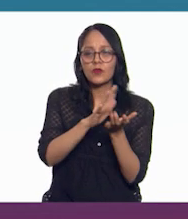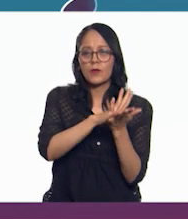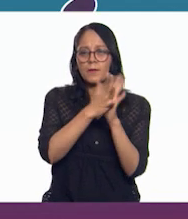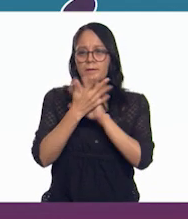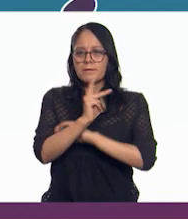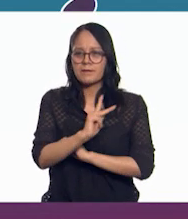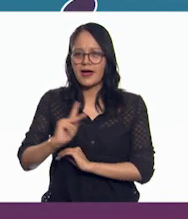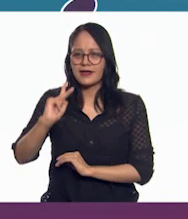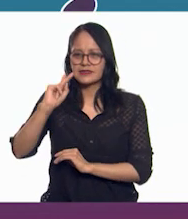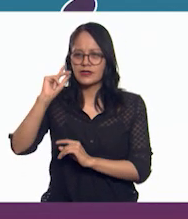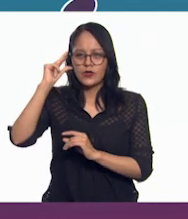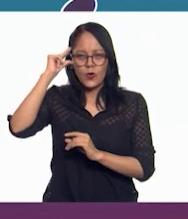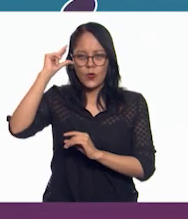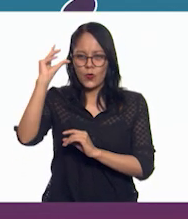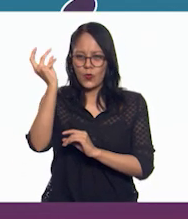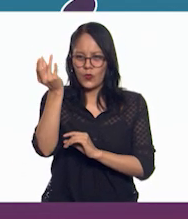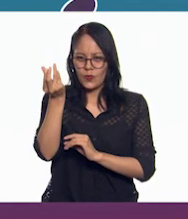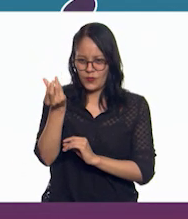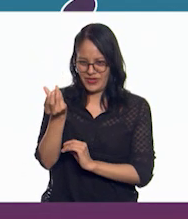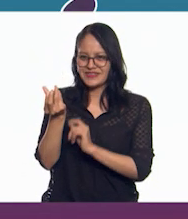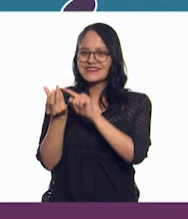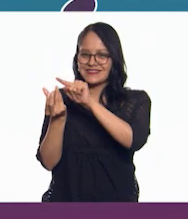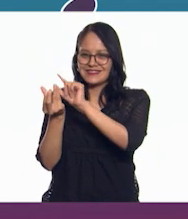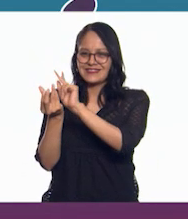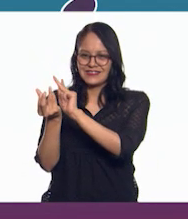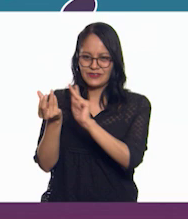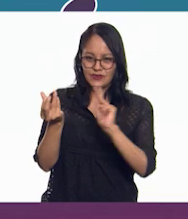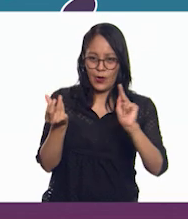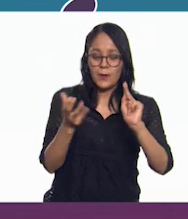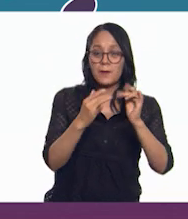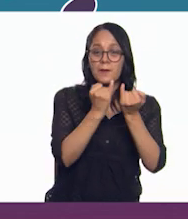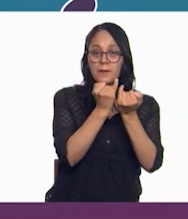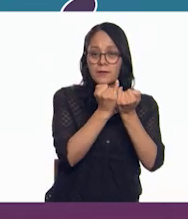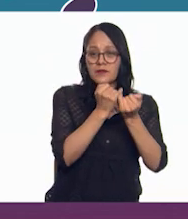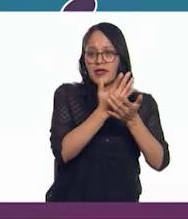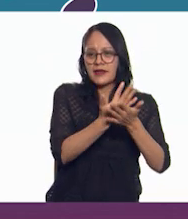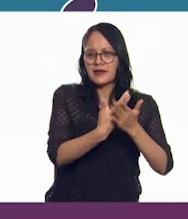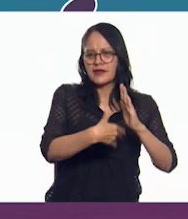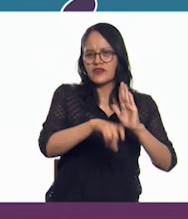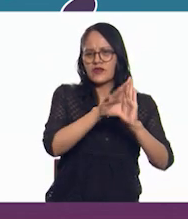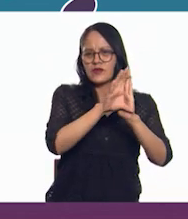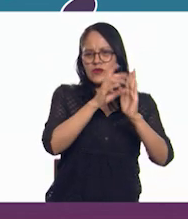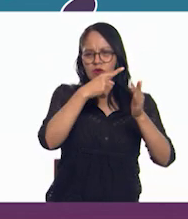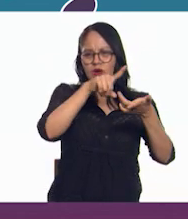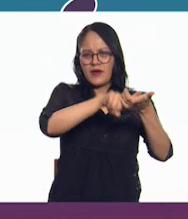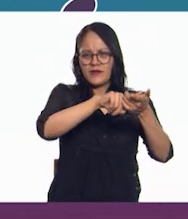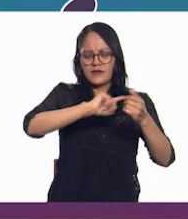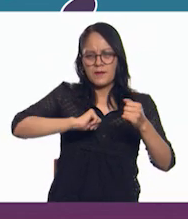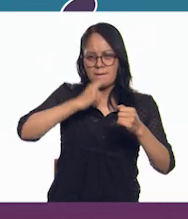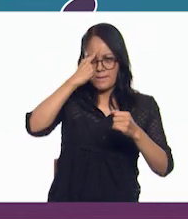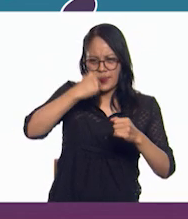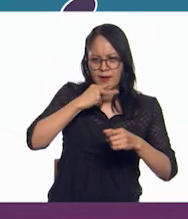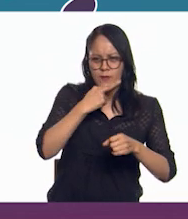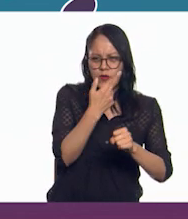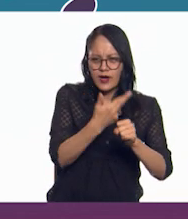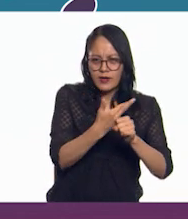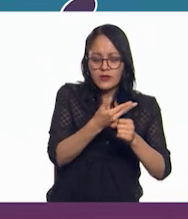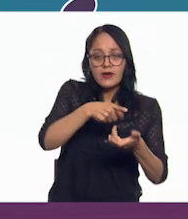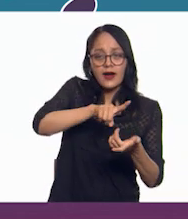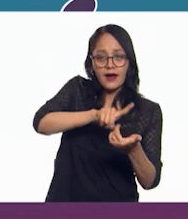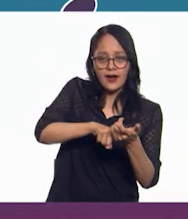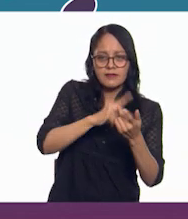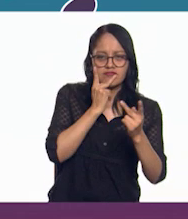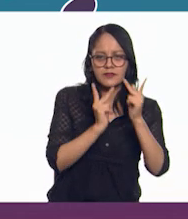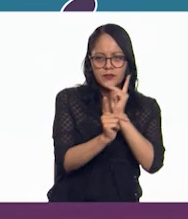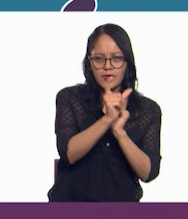o que a la luz estallan como gérmenes ciegos que esperaron en las bodegas del vocabulario y viven otra vez y dan la